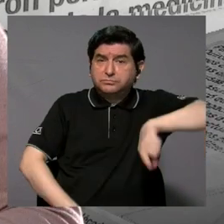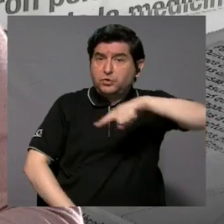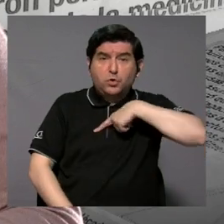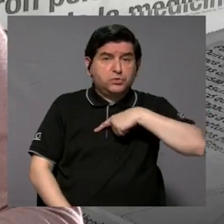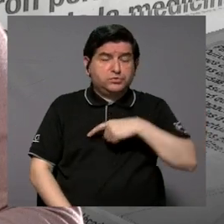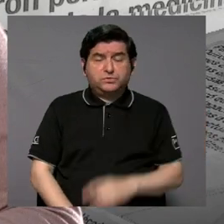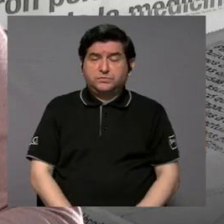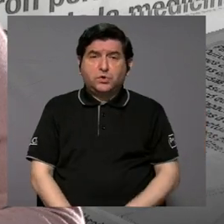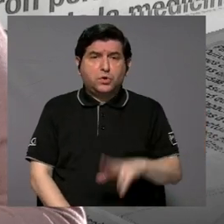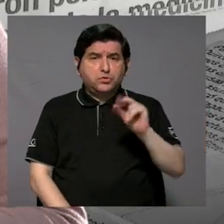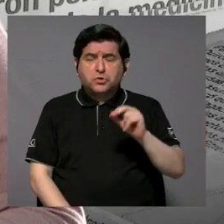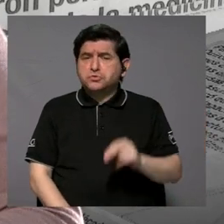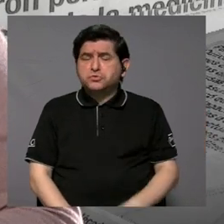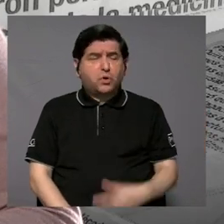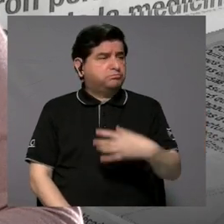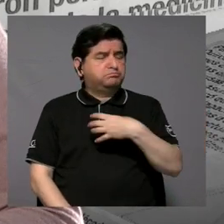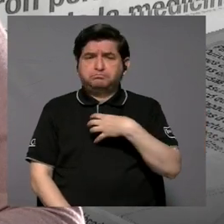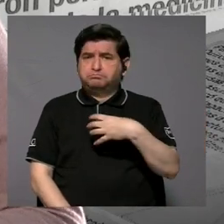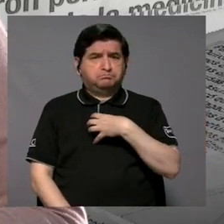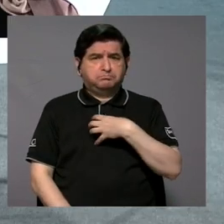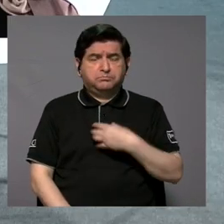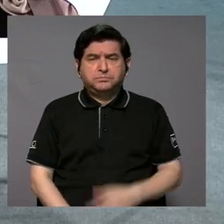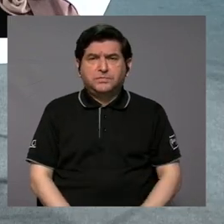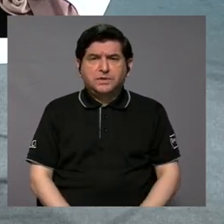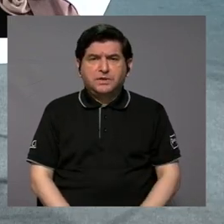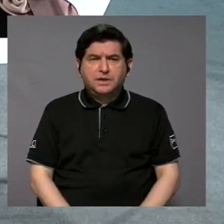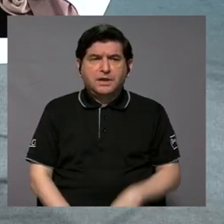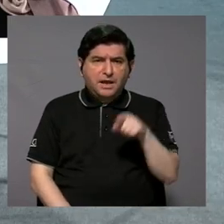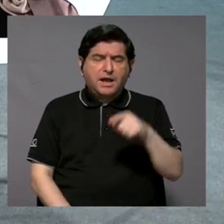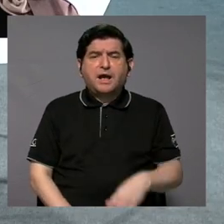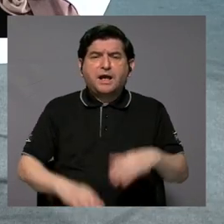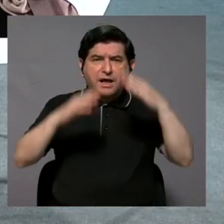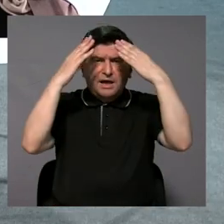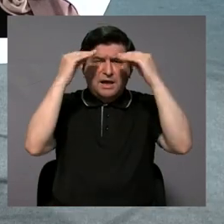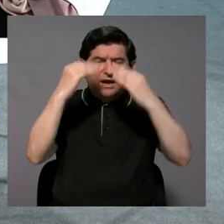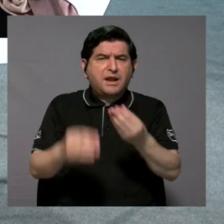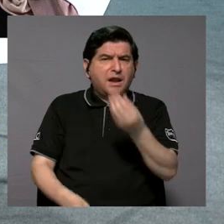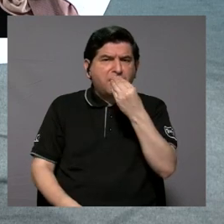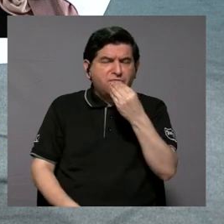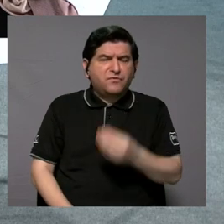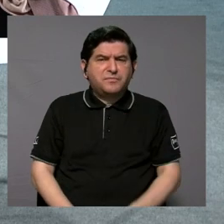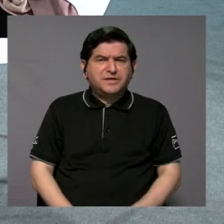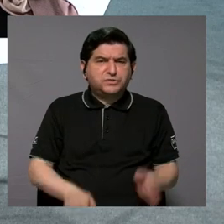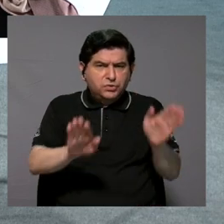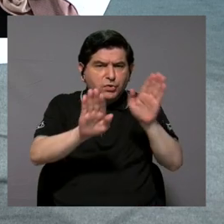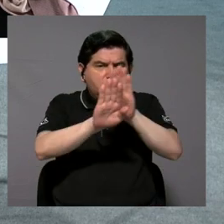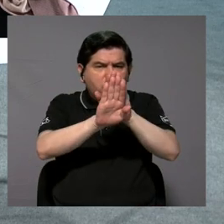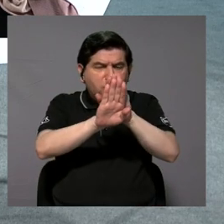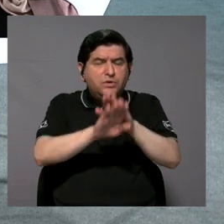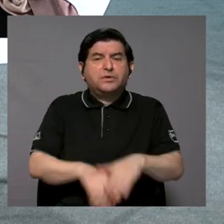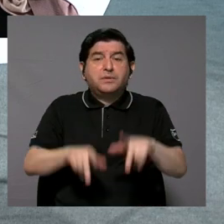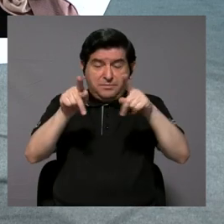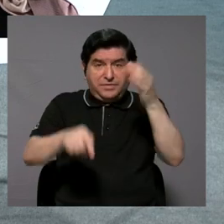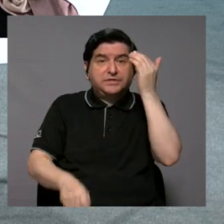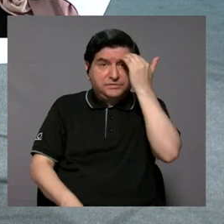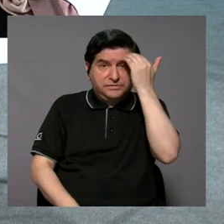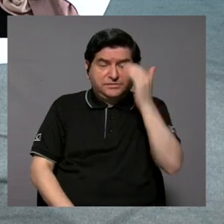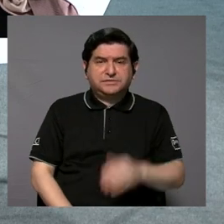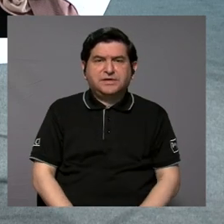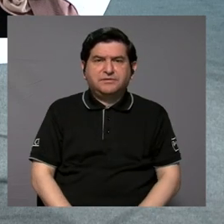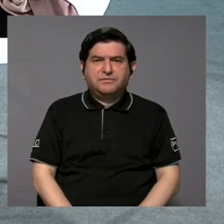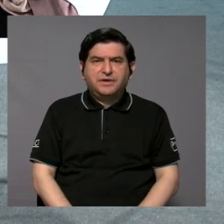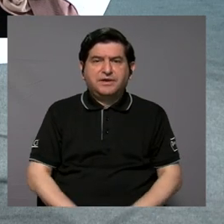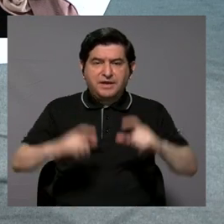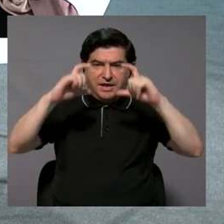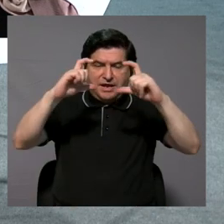no estamos objetando, nos están tapando a la información nutricional, eso lo sabemos, que es bueno que la gente lo tenga claro. El